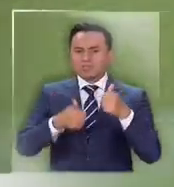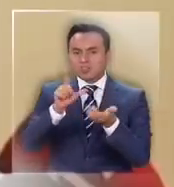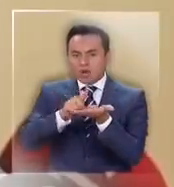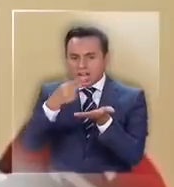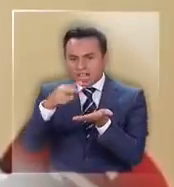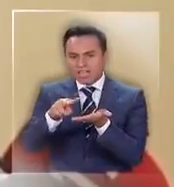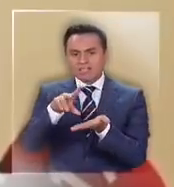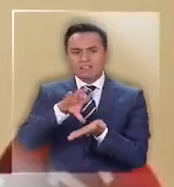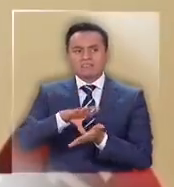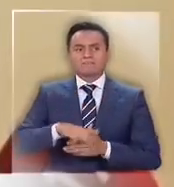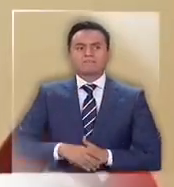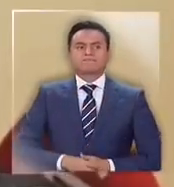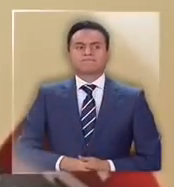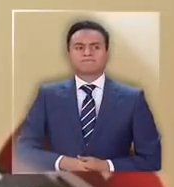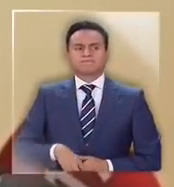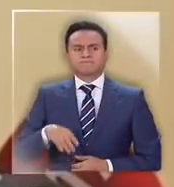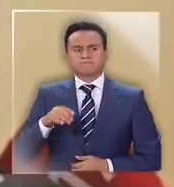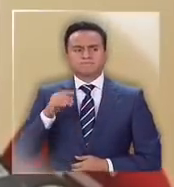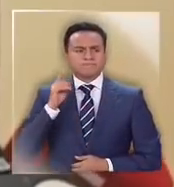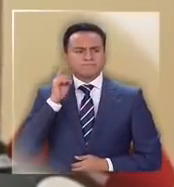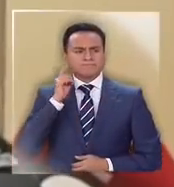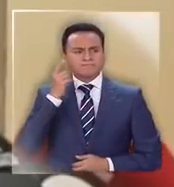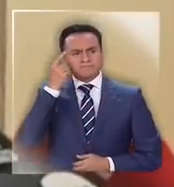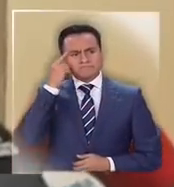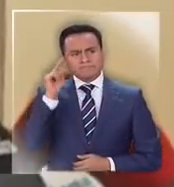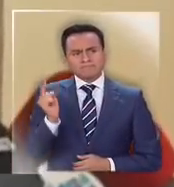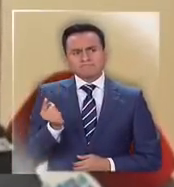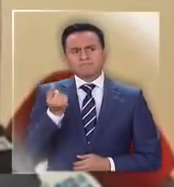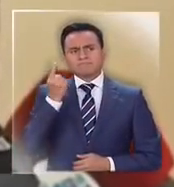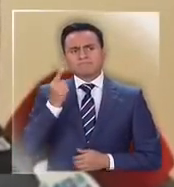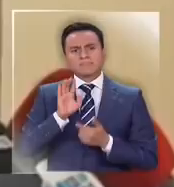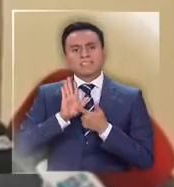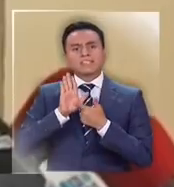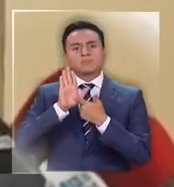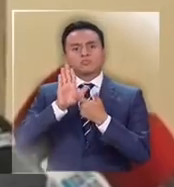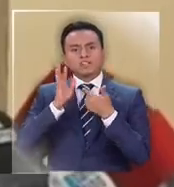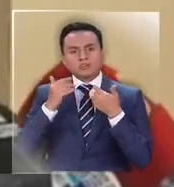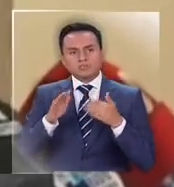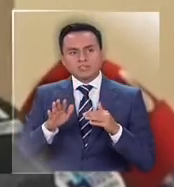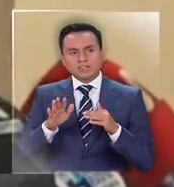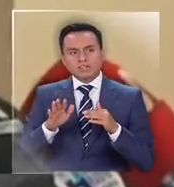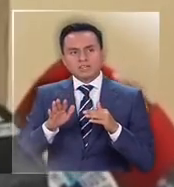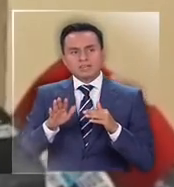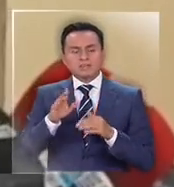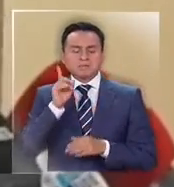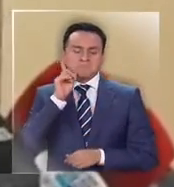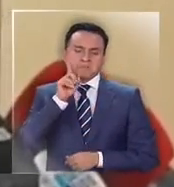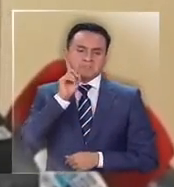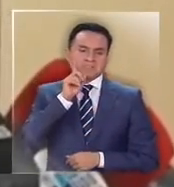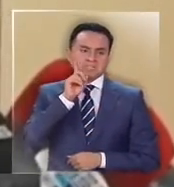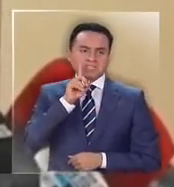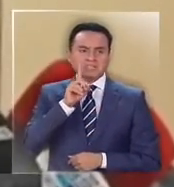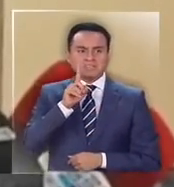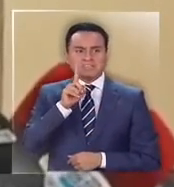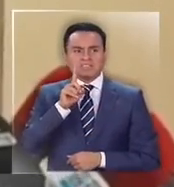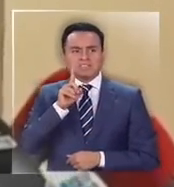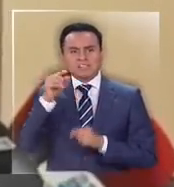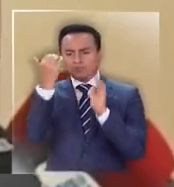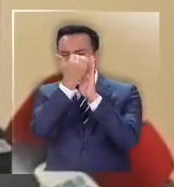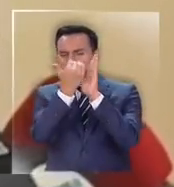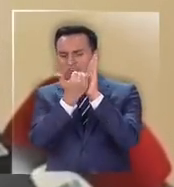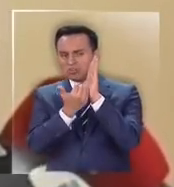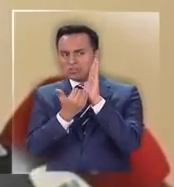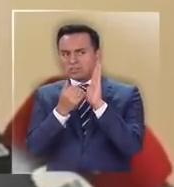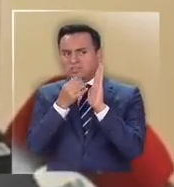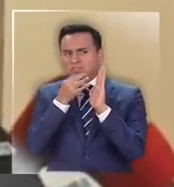local. Me parece que nos liberamos de esa presión y ellos demostraron que era mentira la posición en la tabla. Tampoco